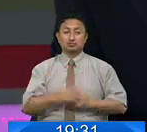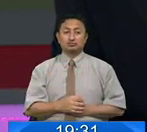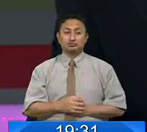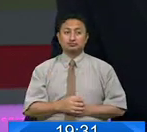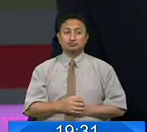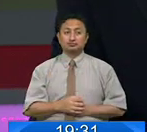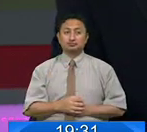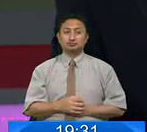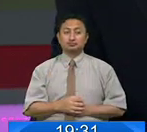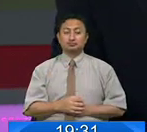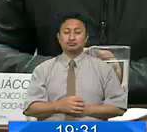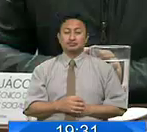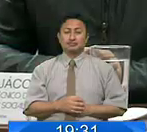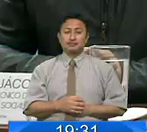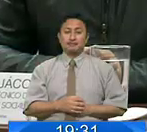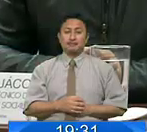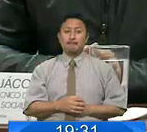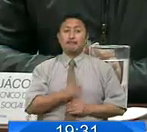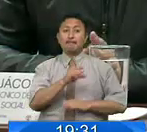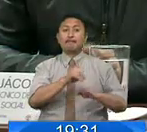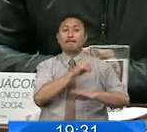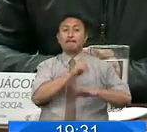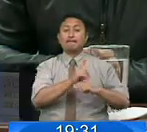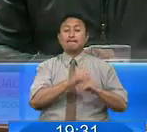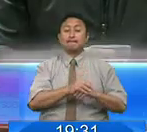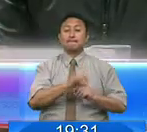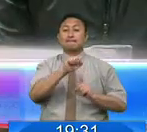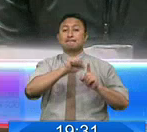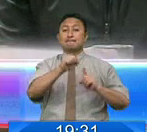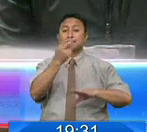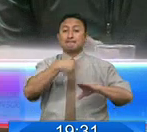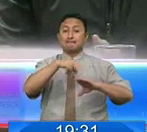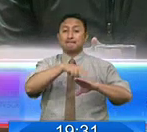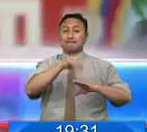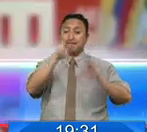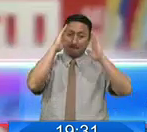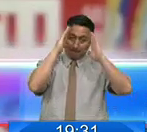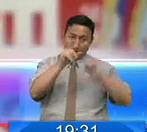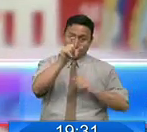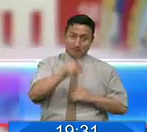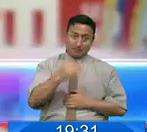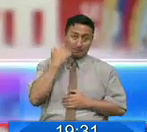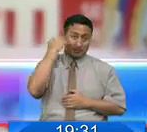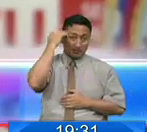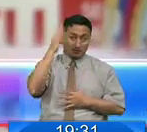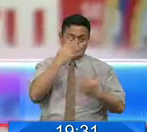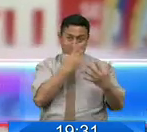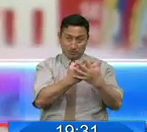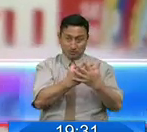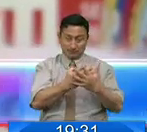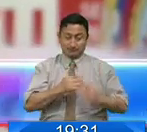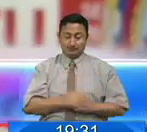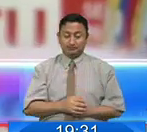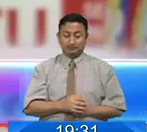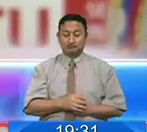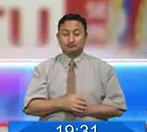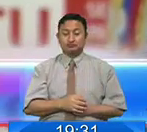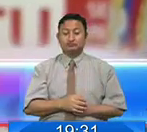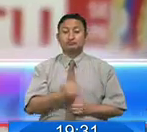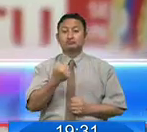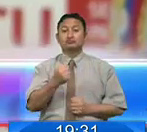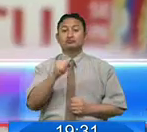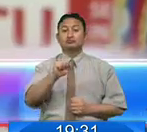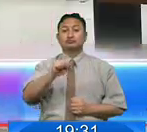recordamos el director del sistema nacional de atención integral a personas adultas privadas de libertad y adolescentes infractores de snake